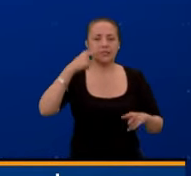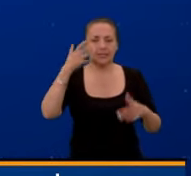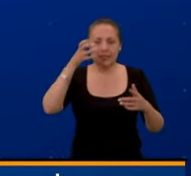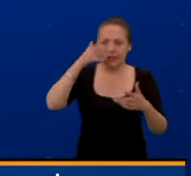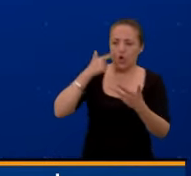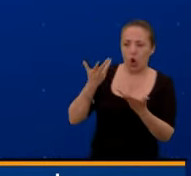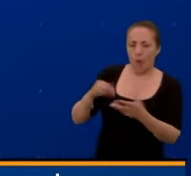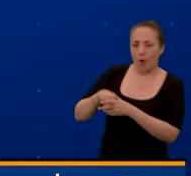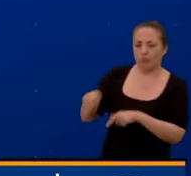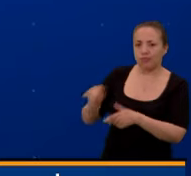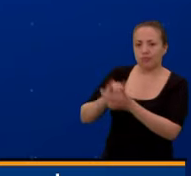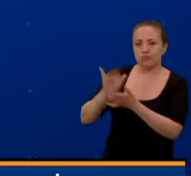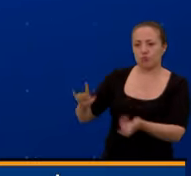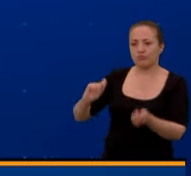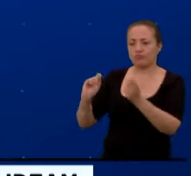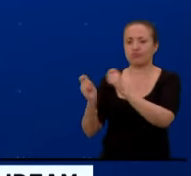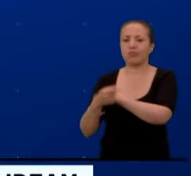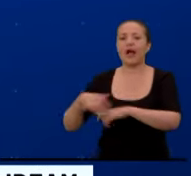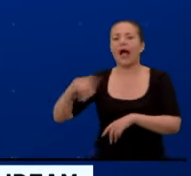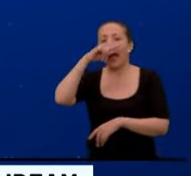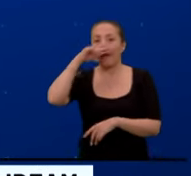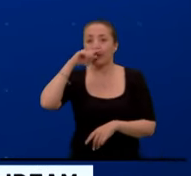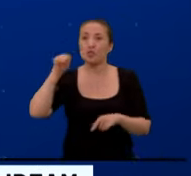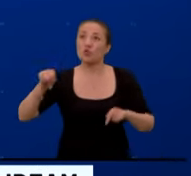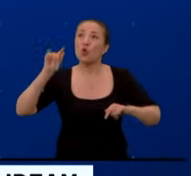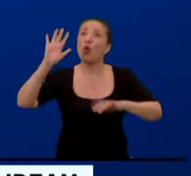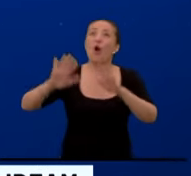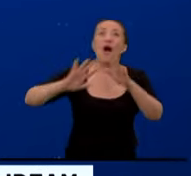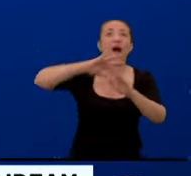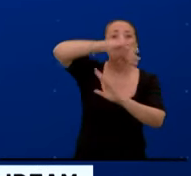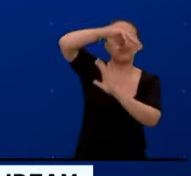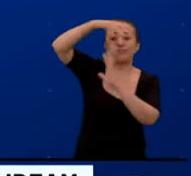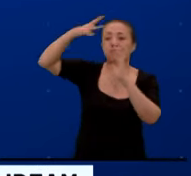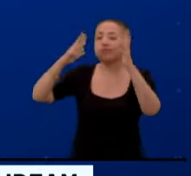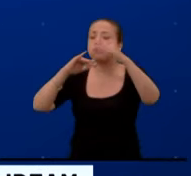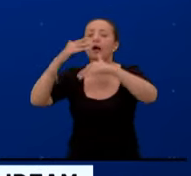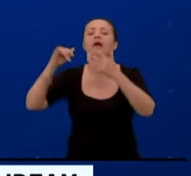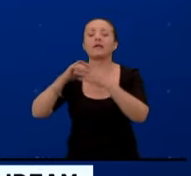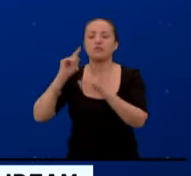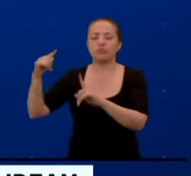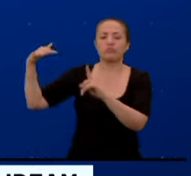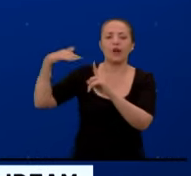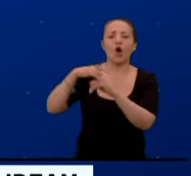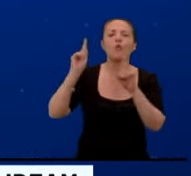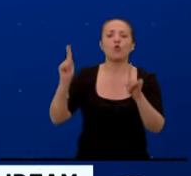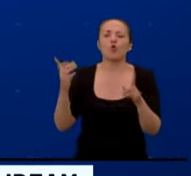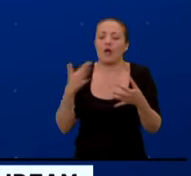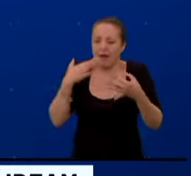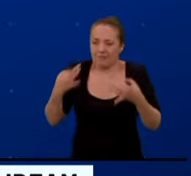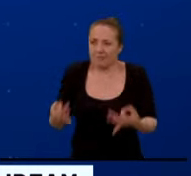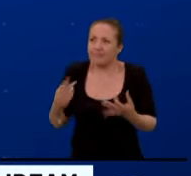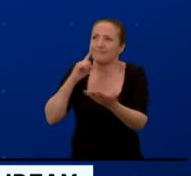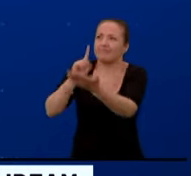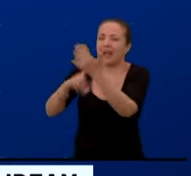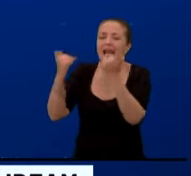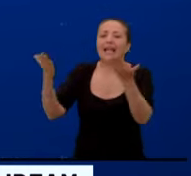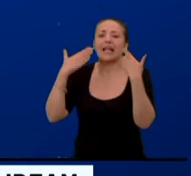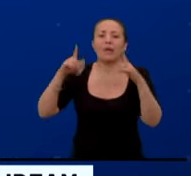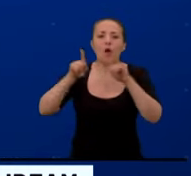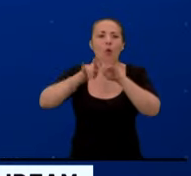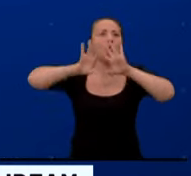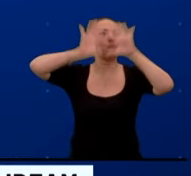condiciones atmosféricas en nuestro territorio también son influenciadas por una nueva realidad climática a nivel global que es compartida